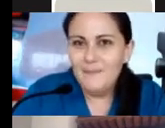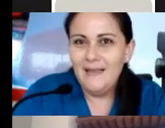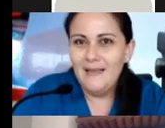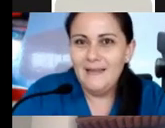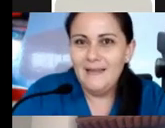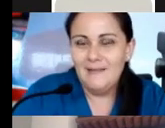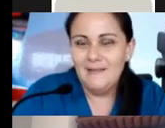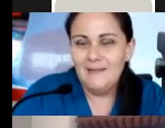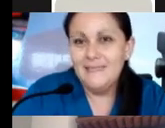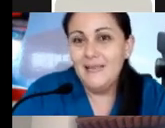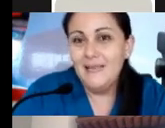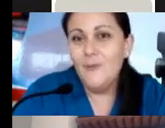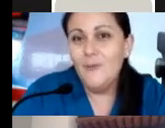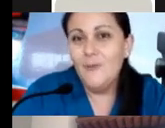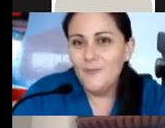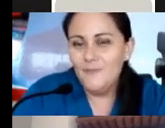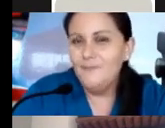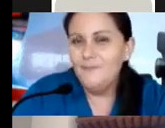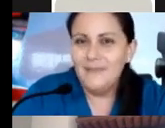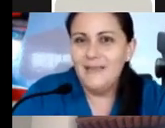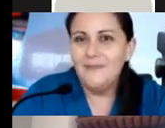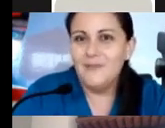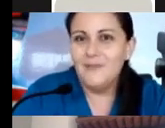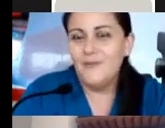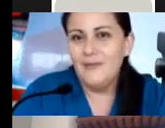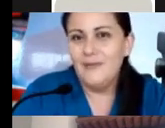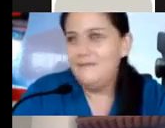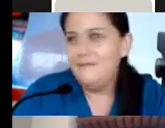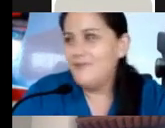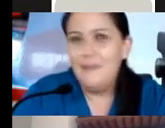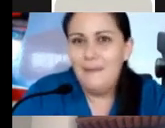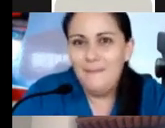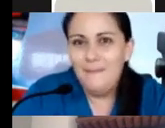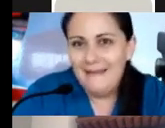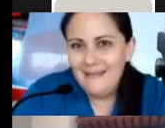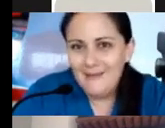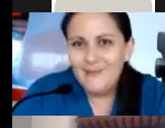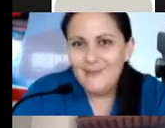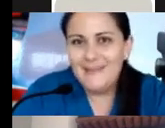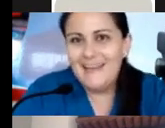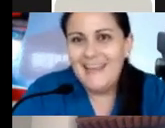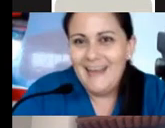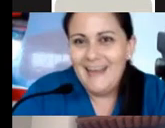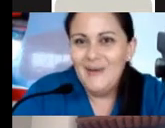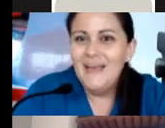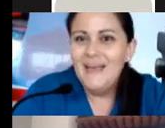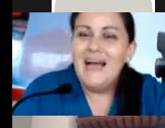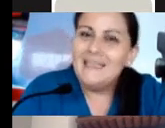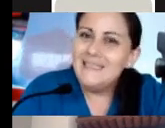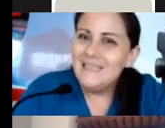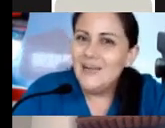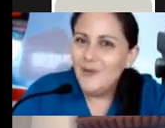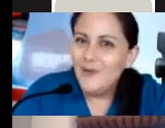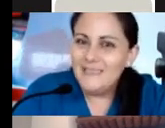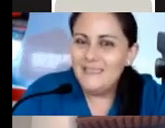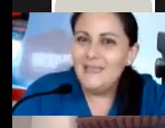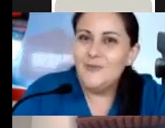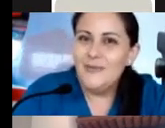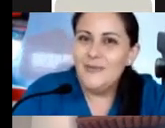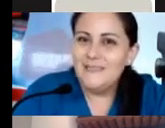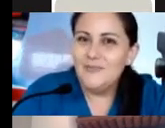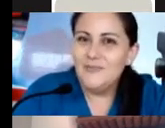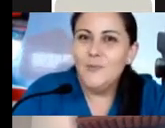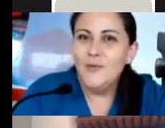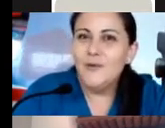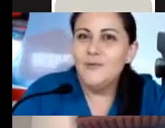persona limpia la silla del comedor, ¿verdad? El resto de, no sé, de pambagué, de lo que ya ha quedado, así sea con la silla de